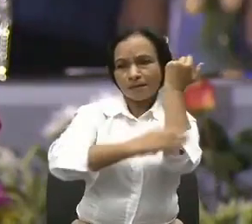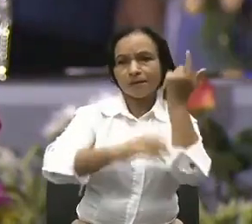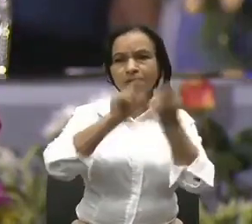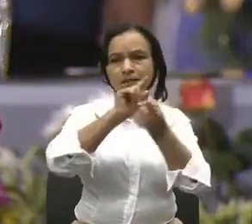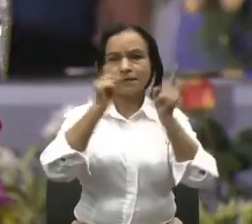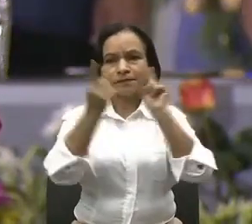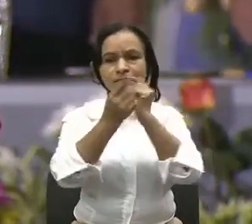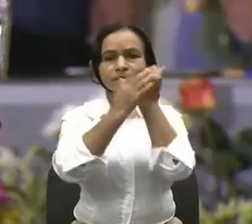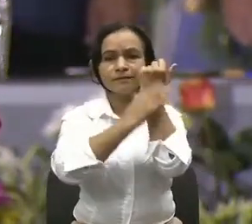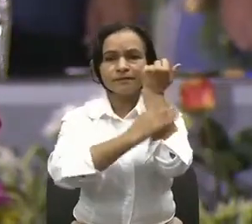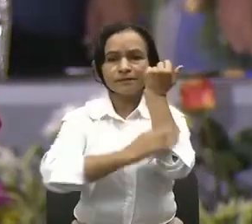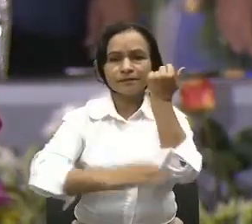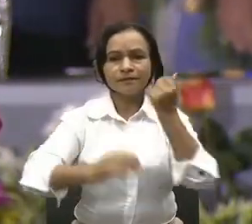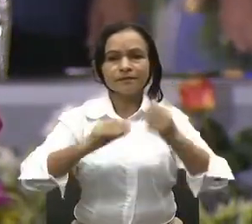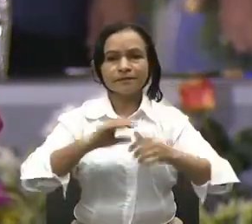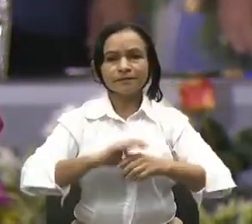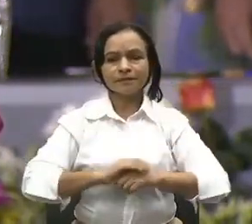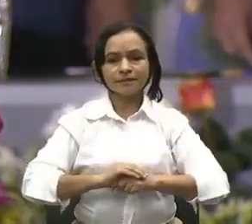Y